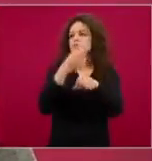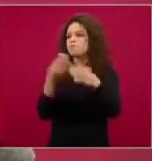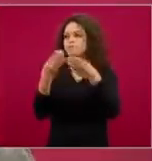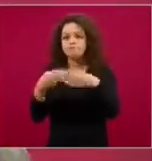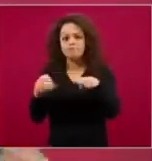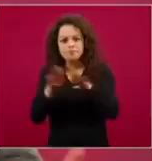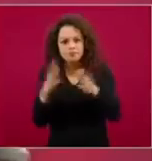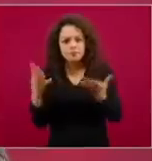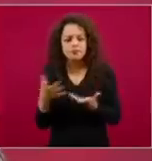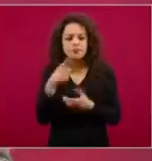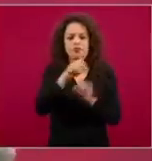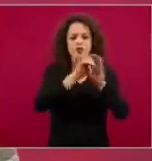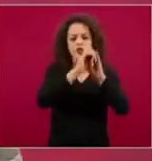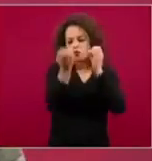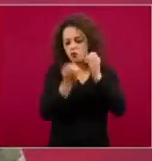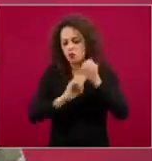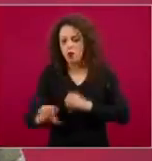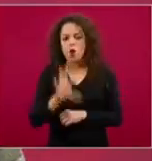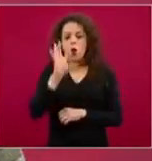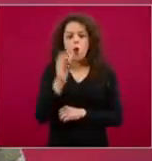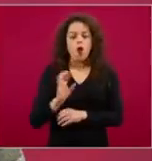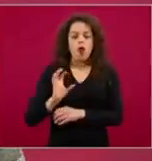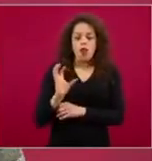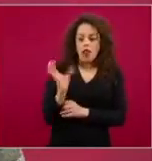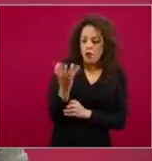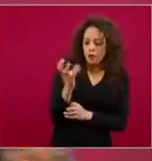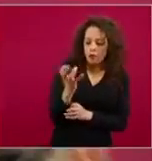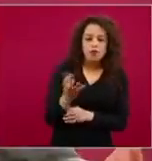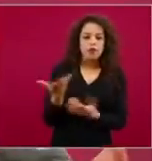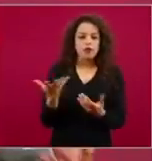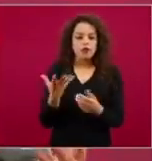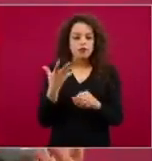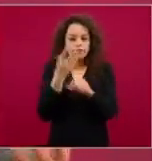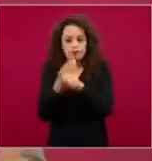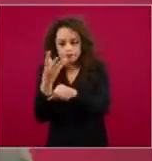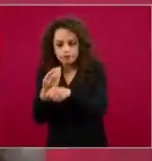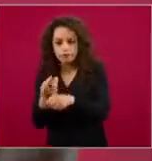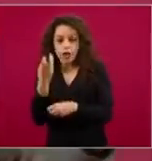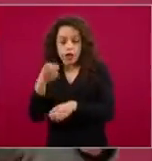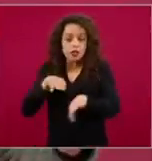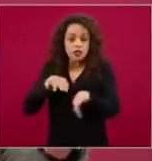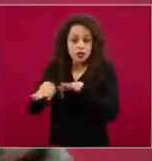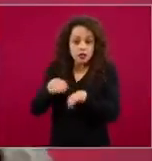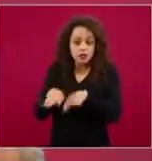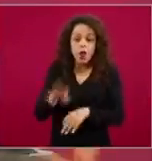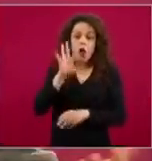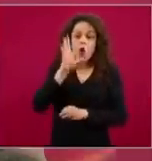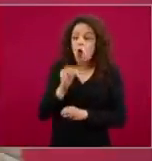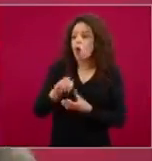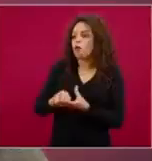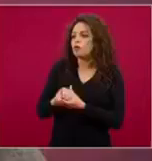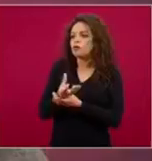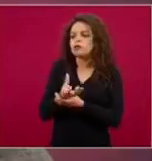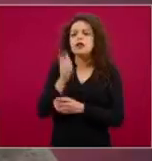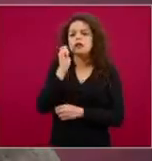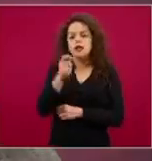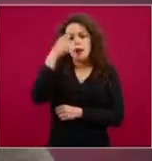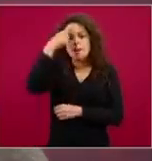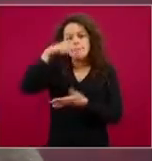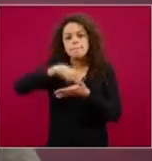y reparan lavadoras, salen y compran productos de